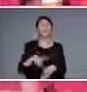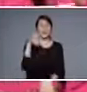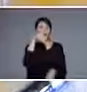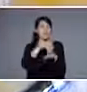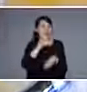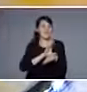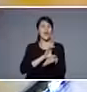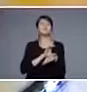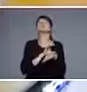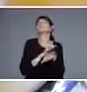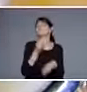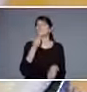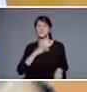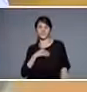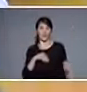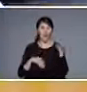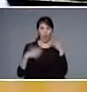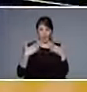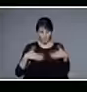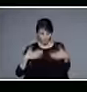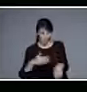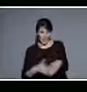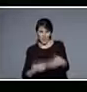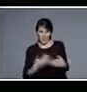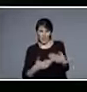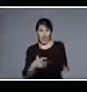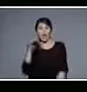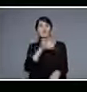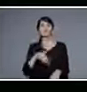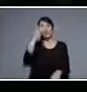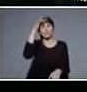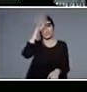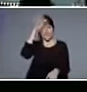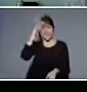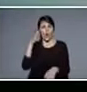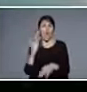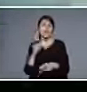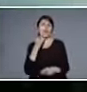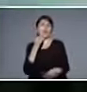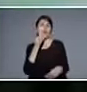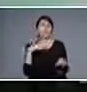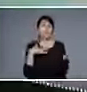matonal, a la moda el domingo a merenda.